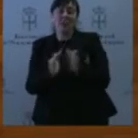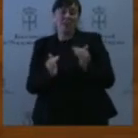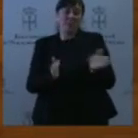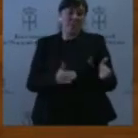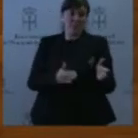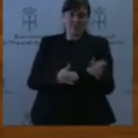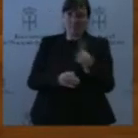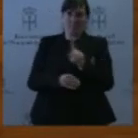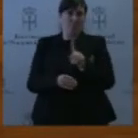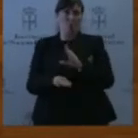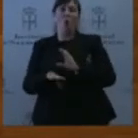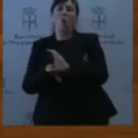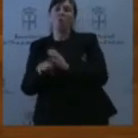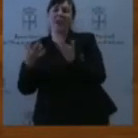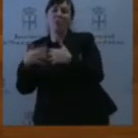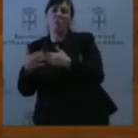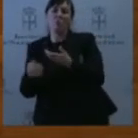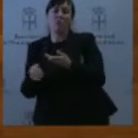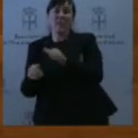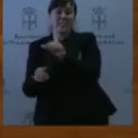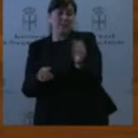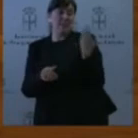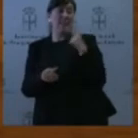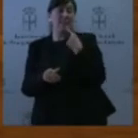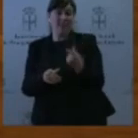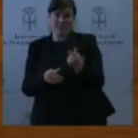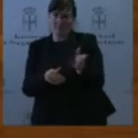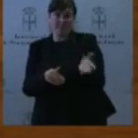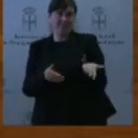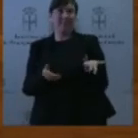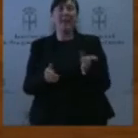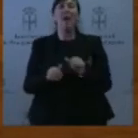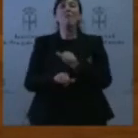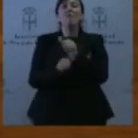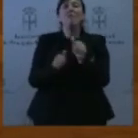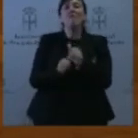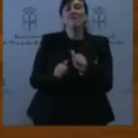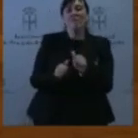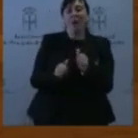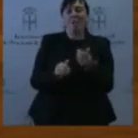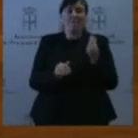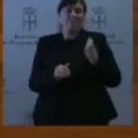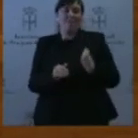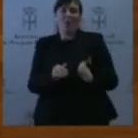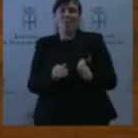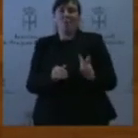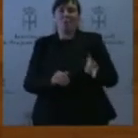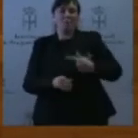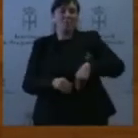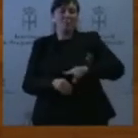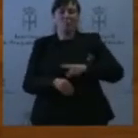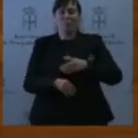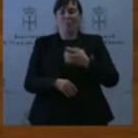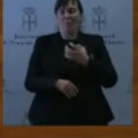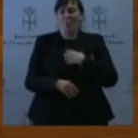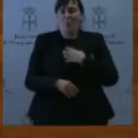semana pasada. De la misma forma que es intolerable que los 500 millones de recursos públicos que